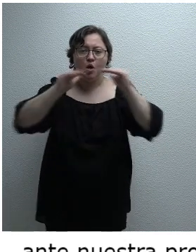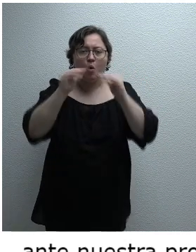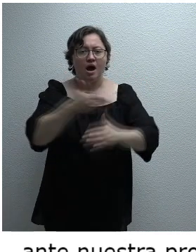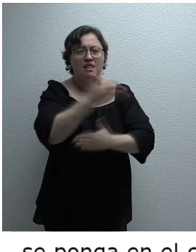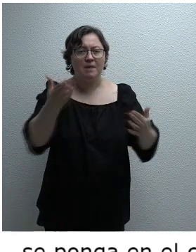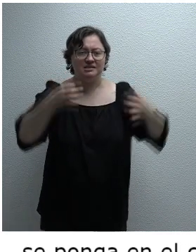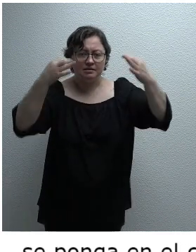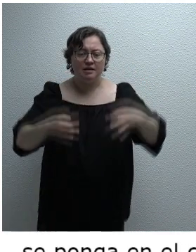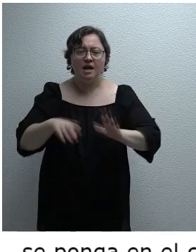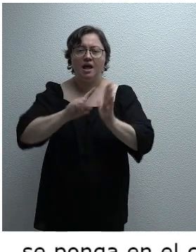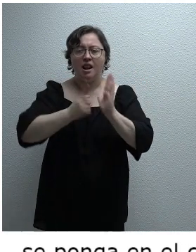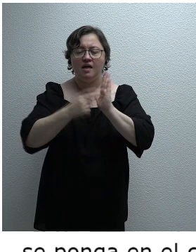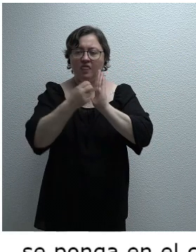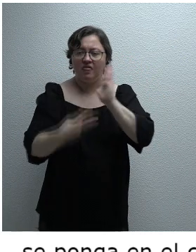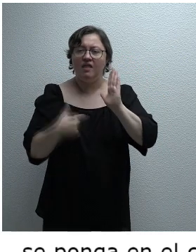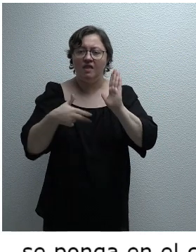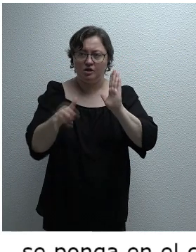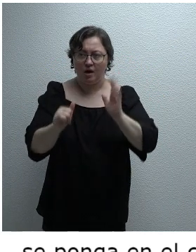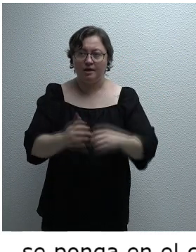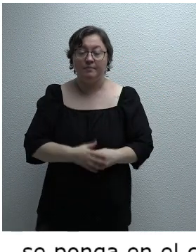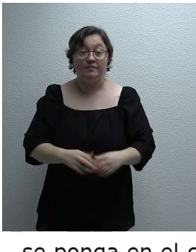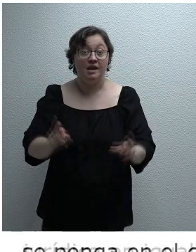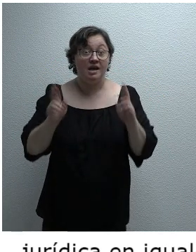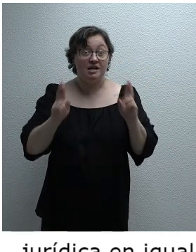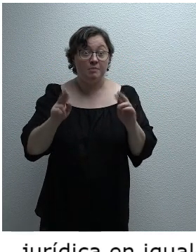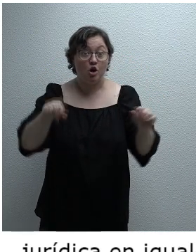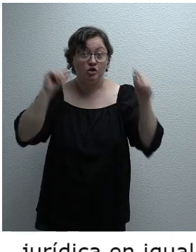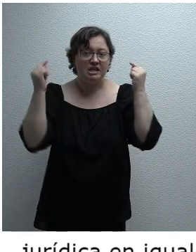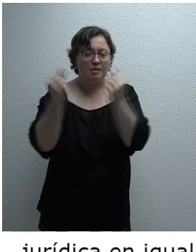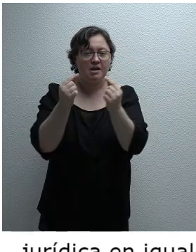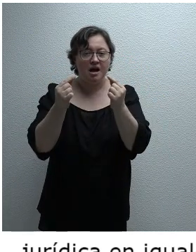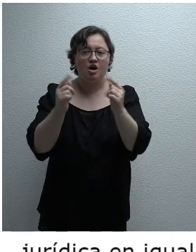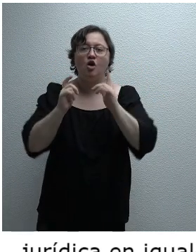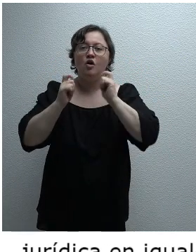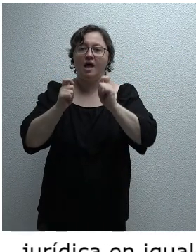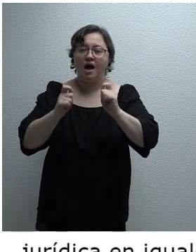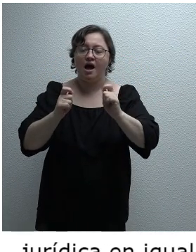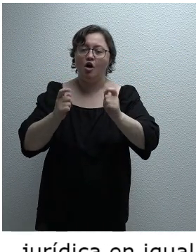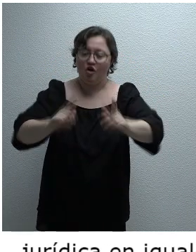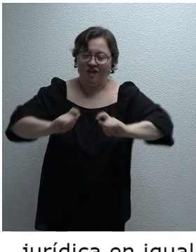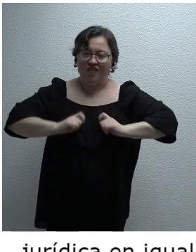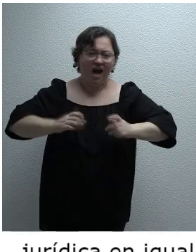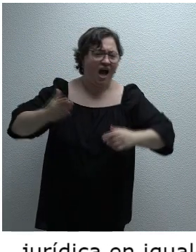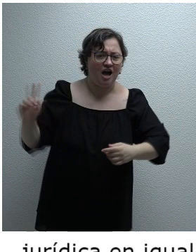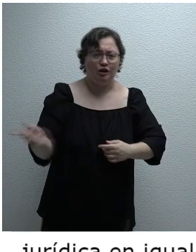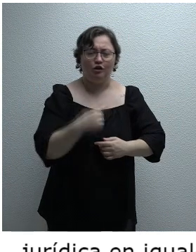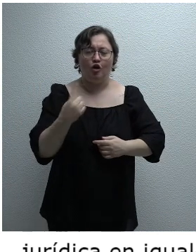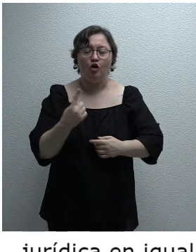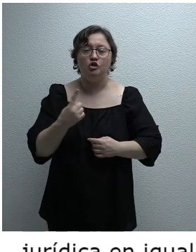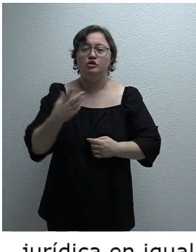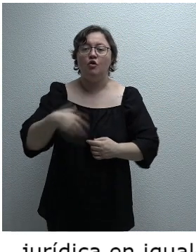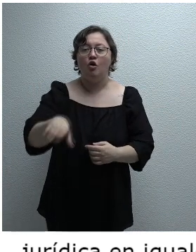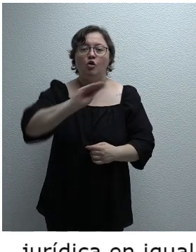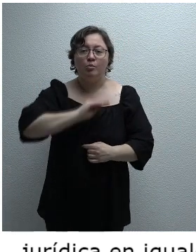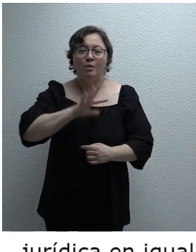con garantías. Espero que este seminario nos ayude a todos en la